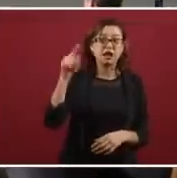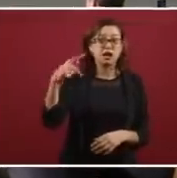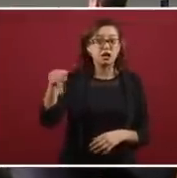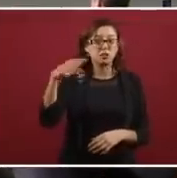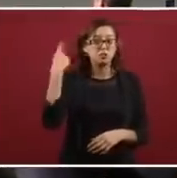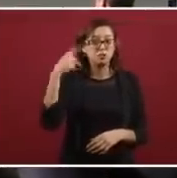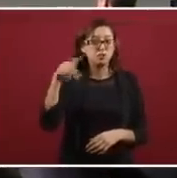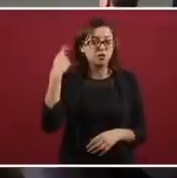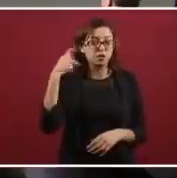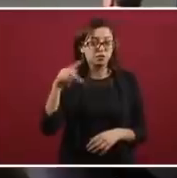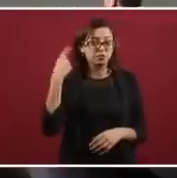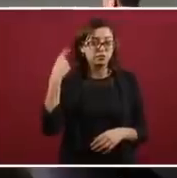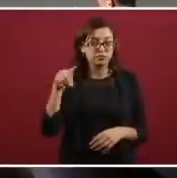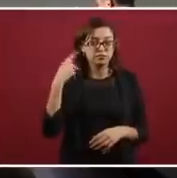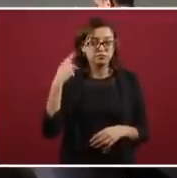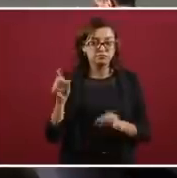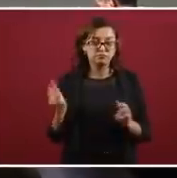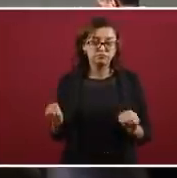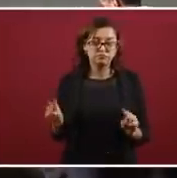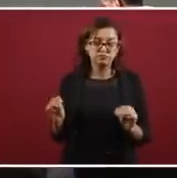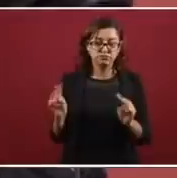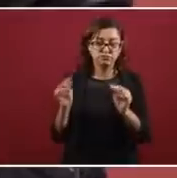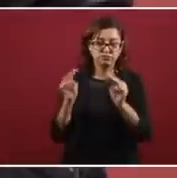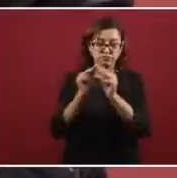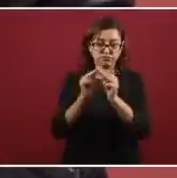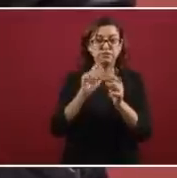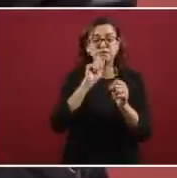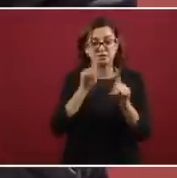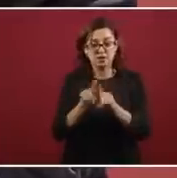Mixteca poblana y oaxaqueña.